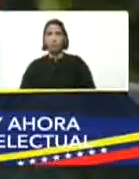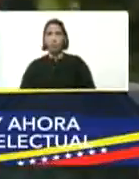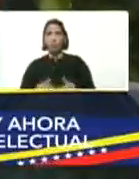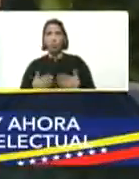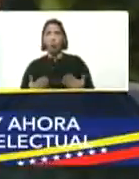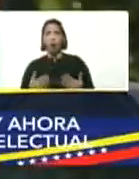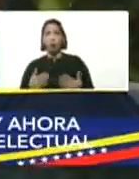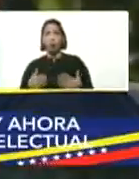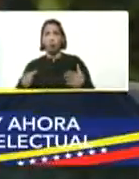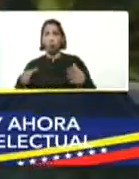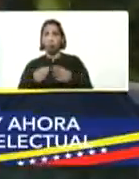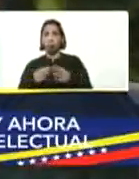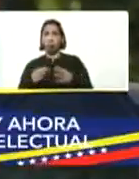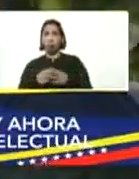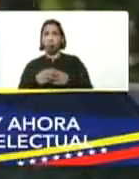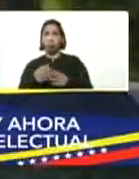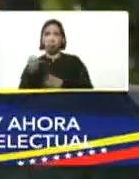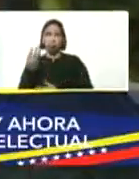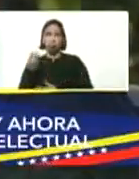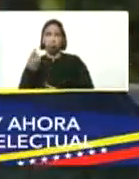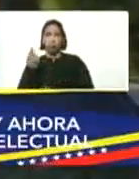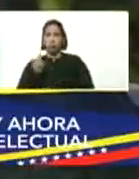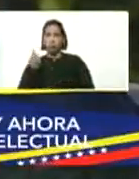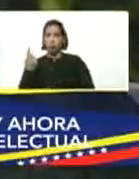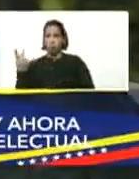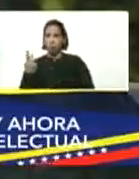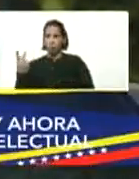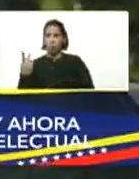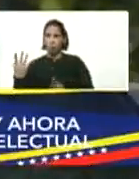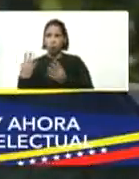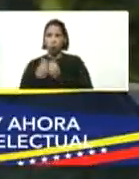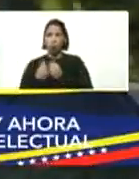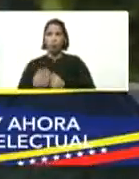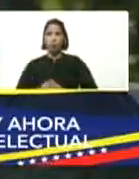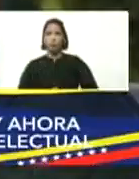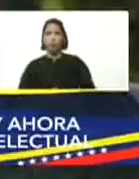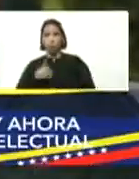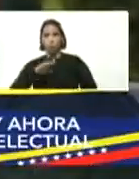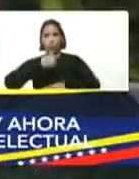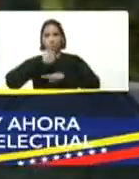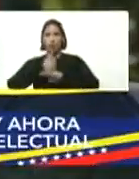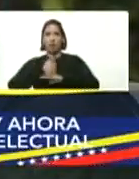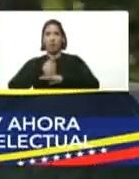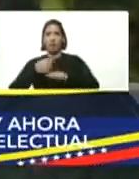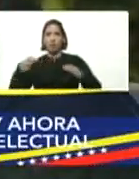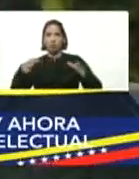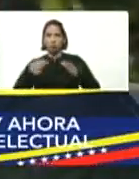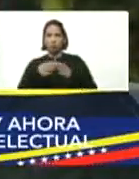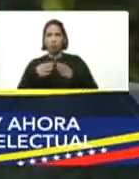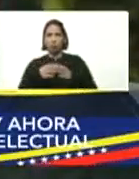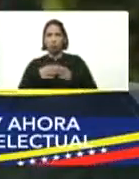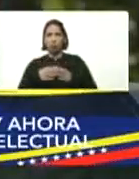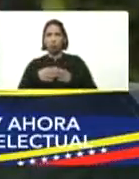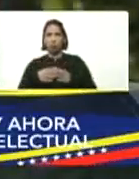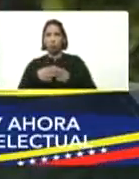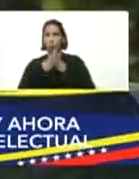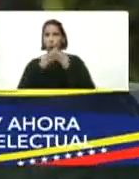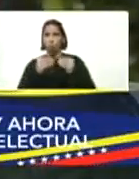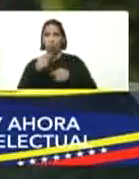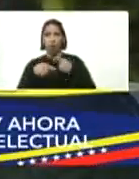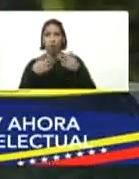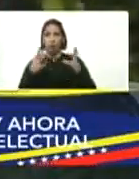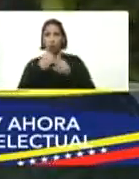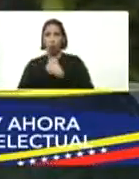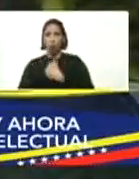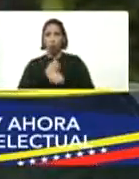de Diputados y la Cámara del Senado, fuimos diputados juntos, y tú eras el jefe de la fracción parlamentaria, y todas las noches iba para